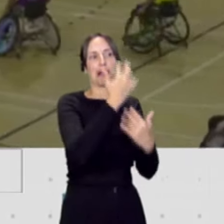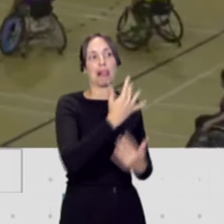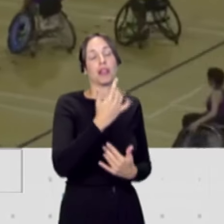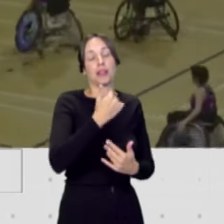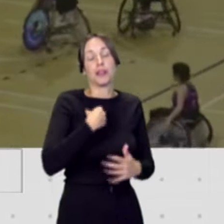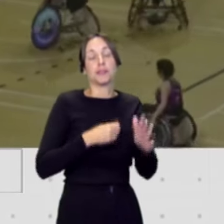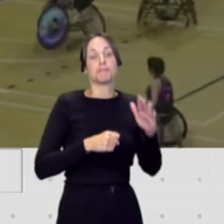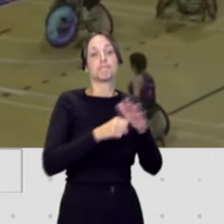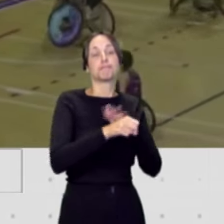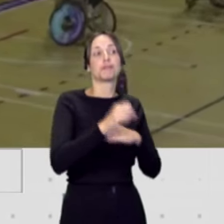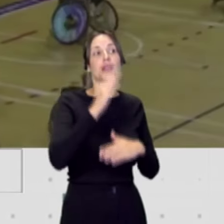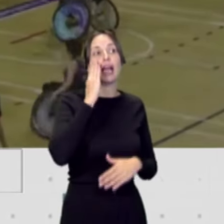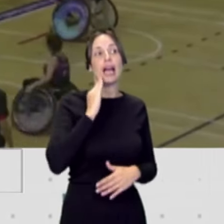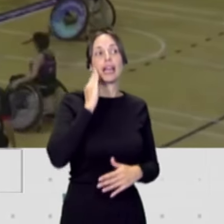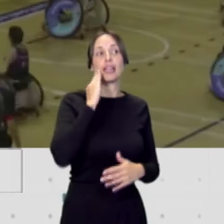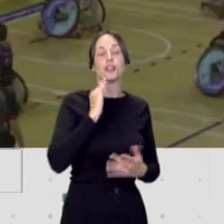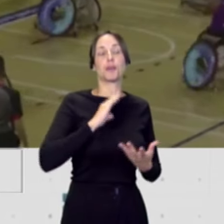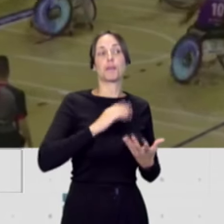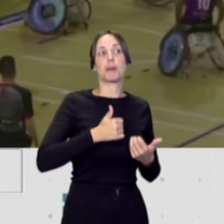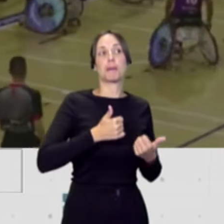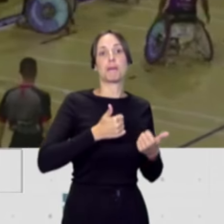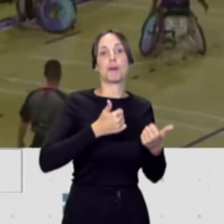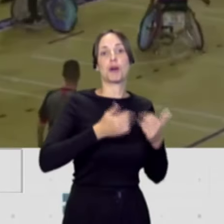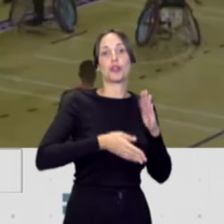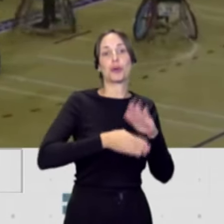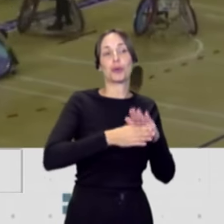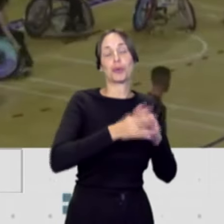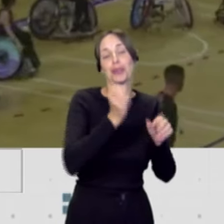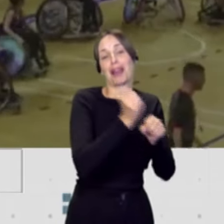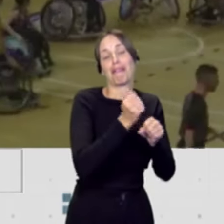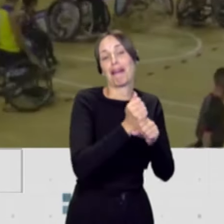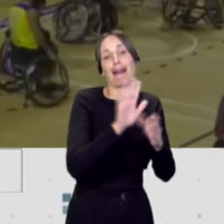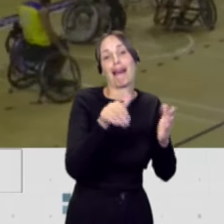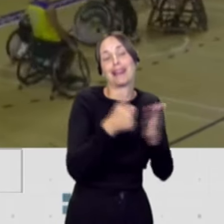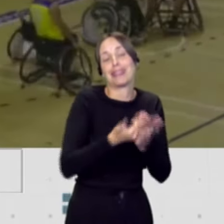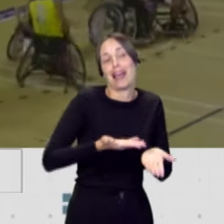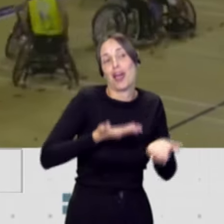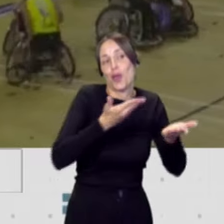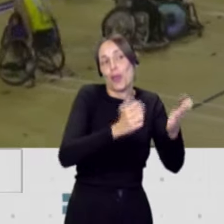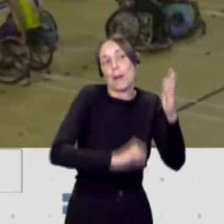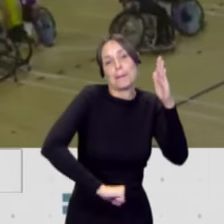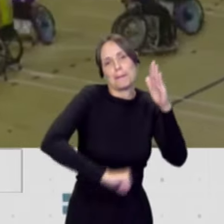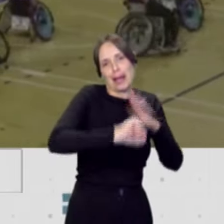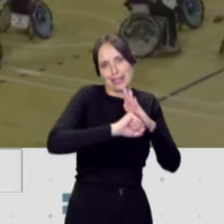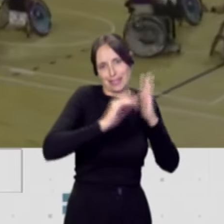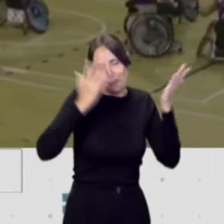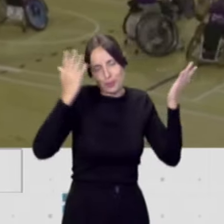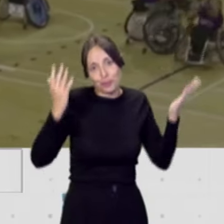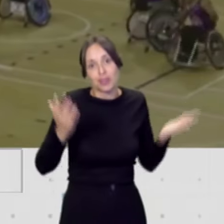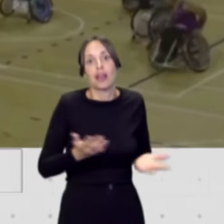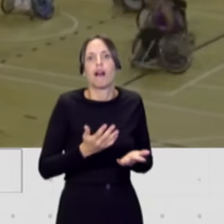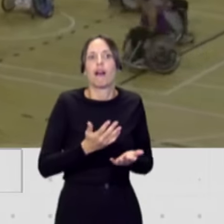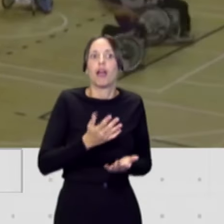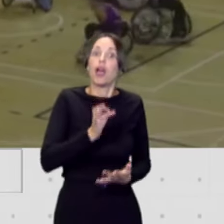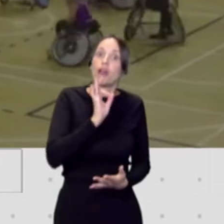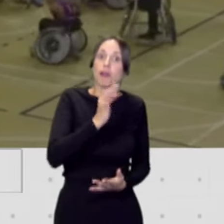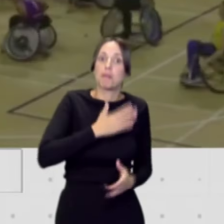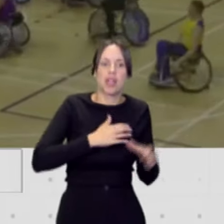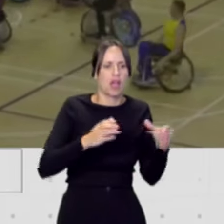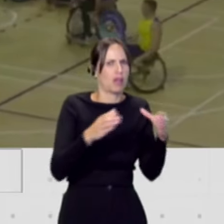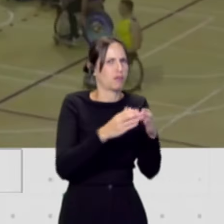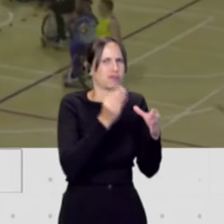sigues y vas trabajando todo lo que puedas y echas una mano en todos los buen sentidos, ¿no? Tenemos de verdad que es un gran equipo, un